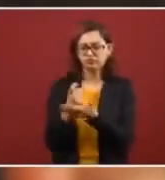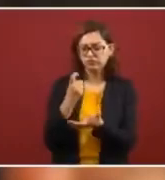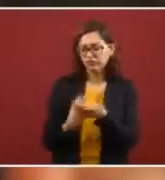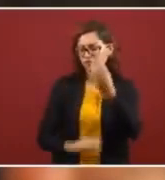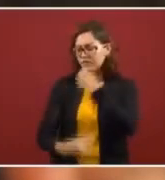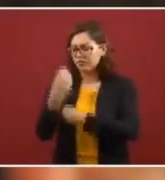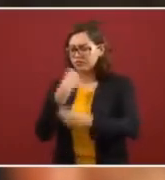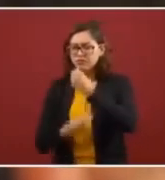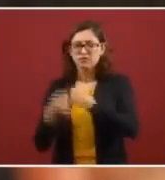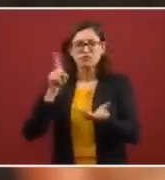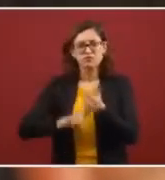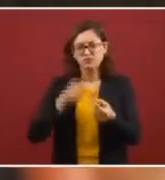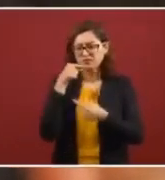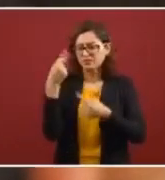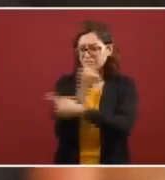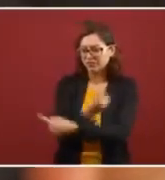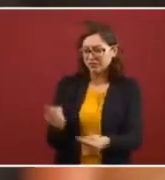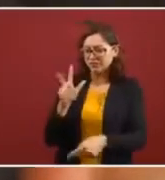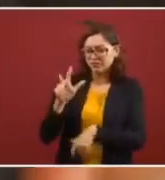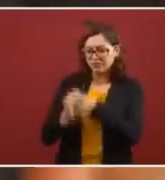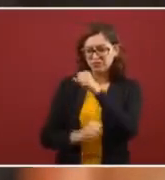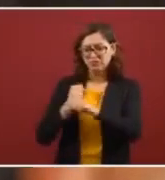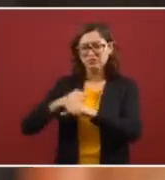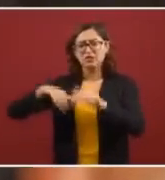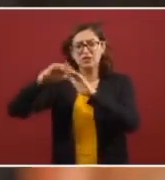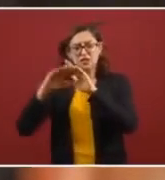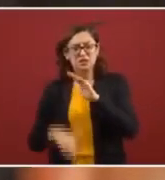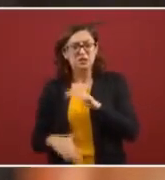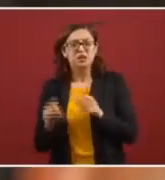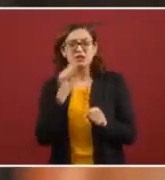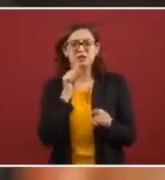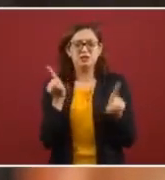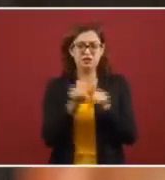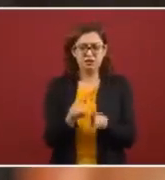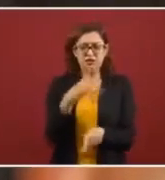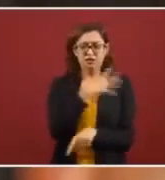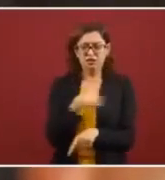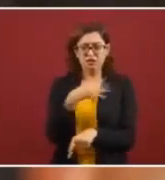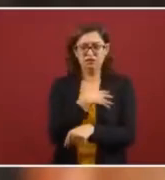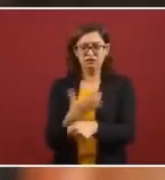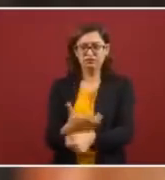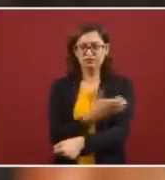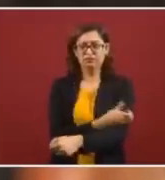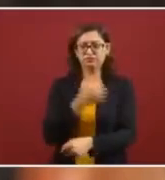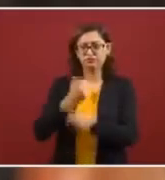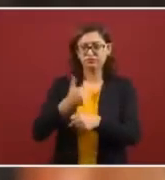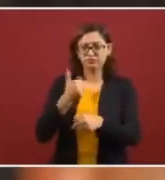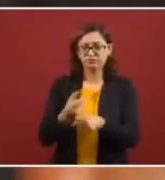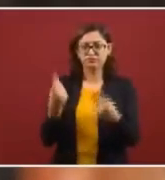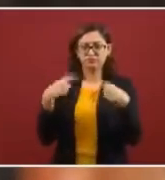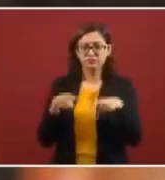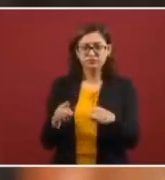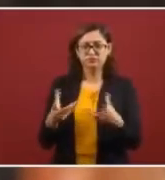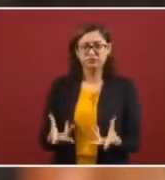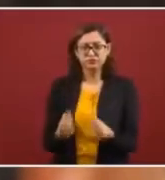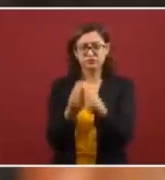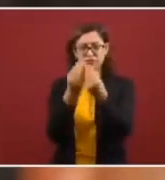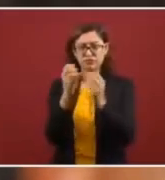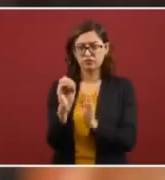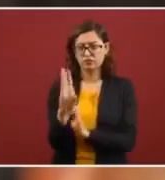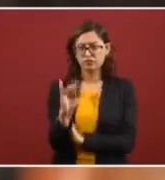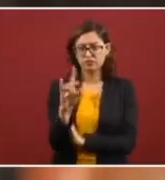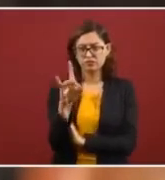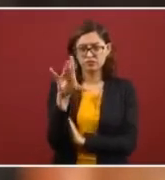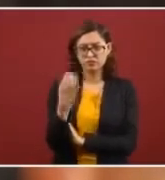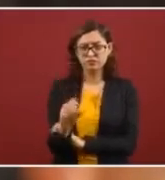someone's lying to you. Alfonso Durazo también fue compañero de primaria, hasta sexto año de primaria de Ovidio. Tenía